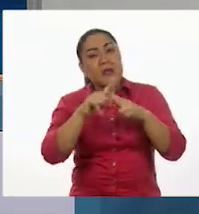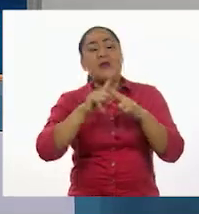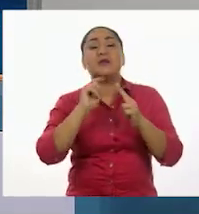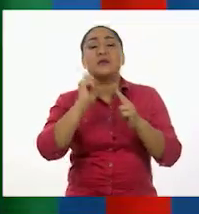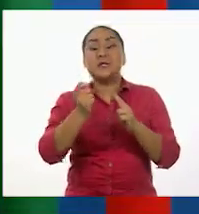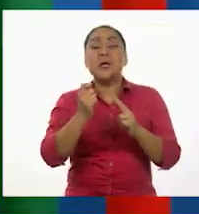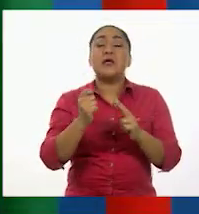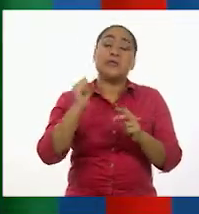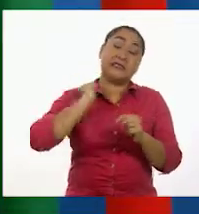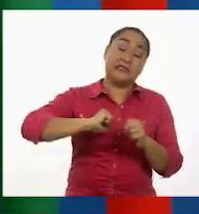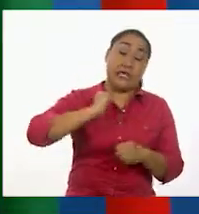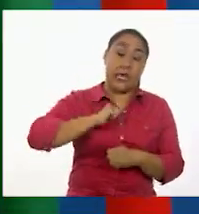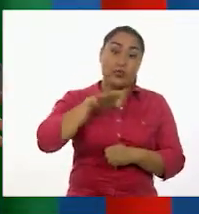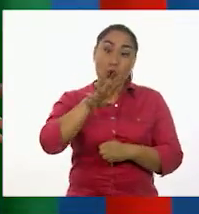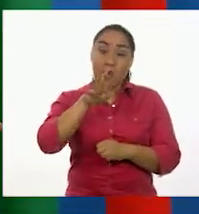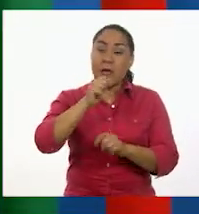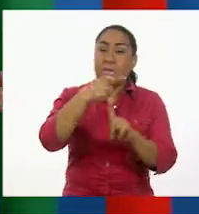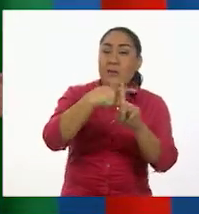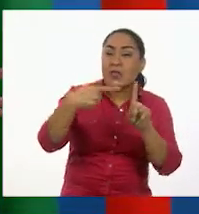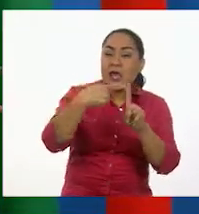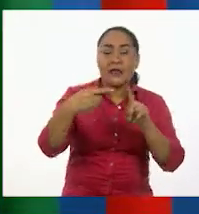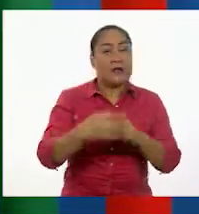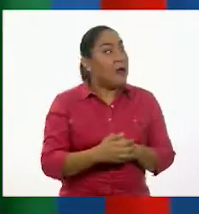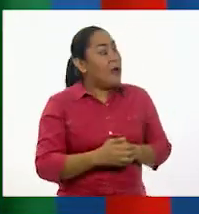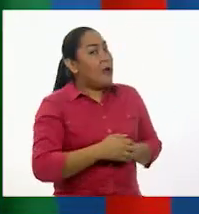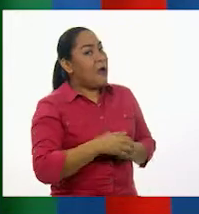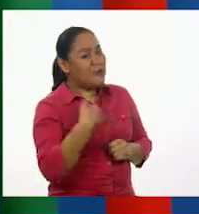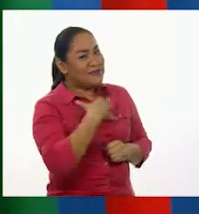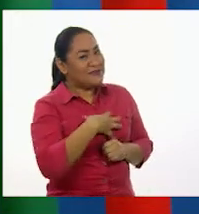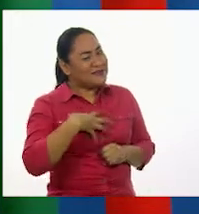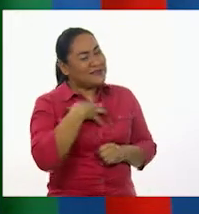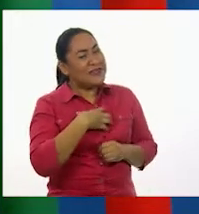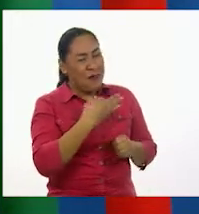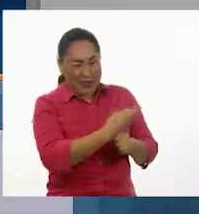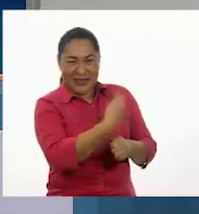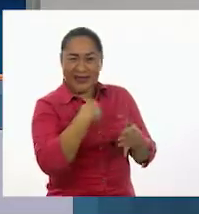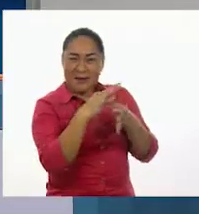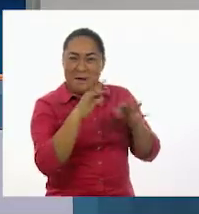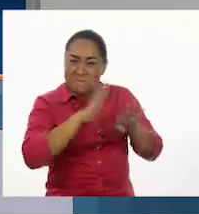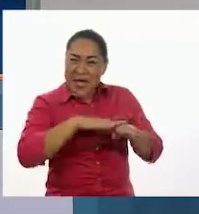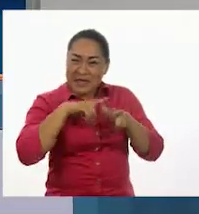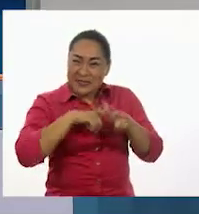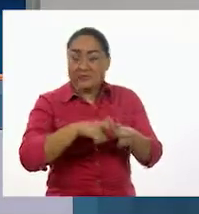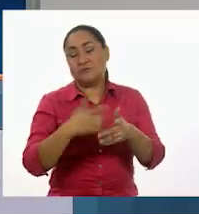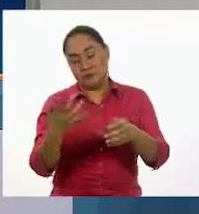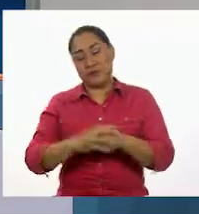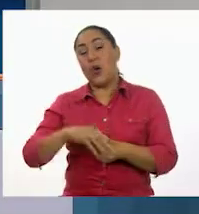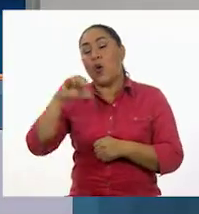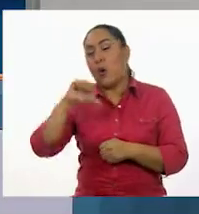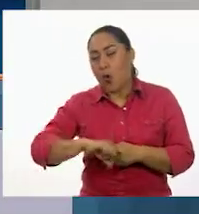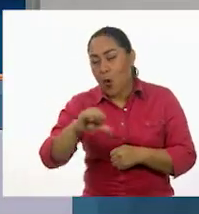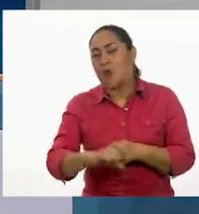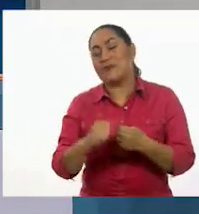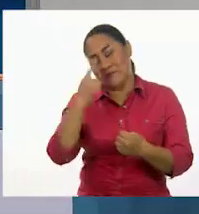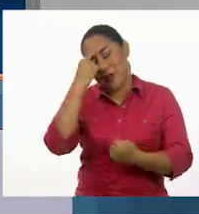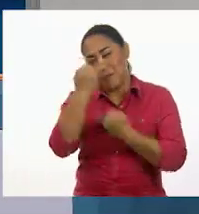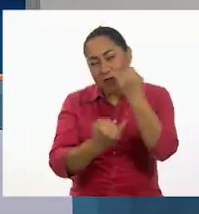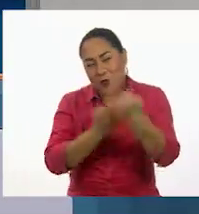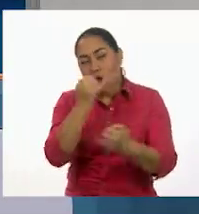XIX. Maestra, ya estoy muy emocionado. Cuéntenos más de qué se va a tratar esto. Hoy vamos a jugar para poder seguir revisando